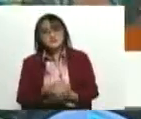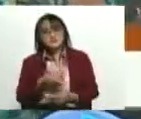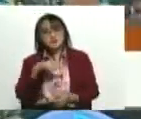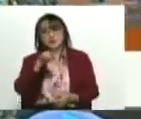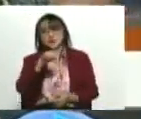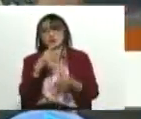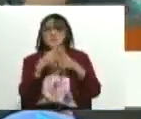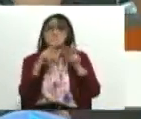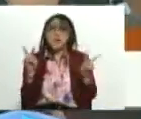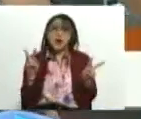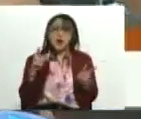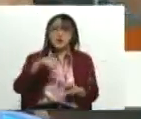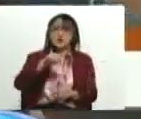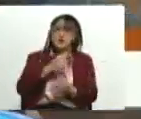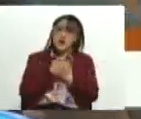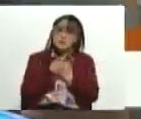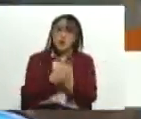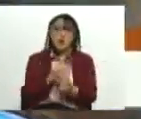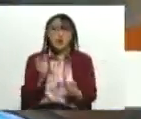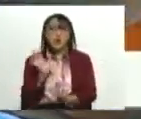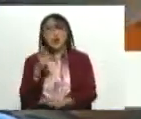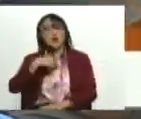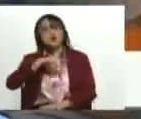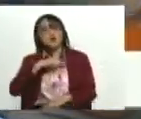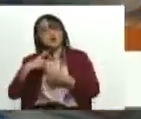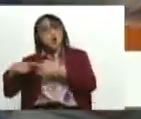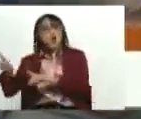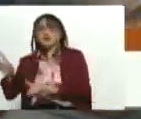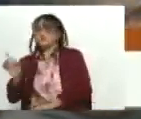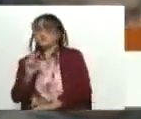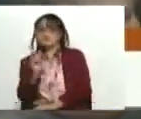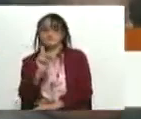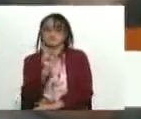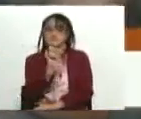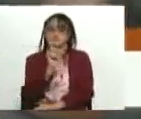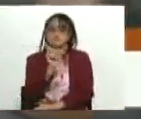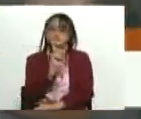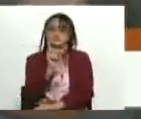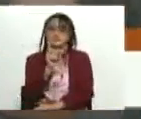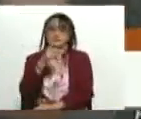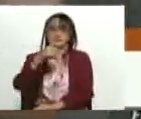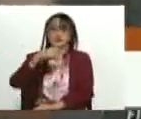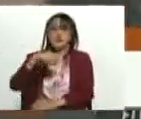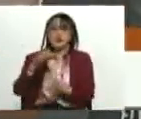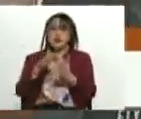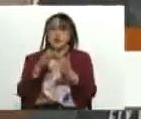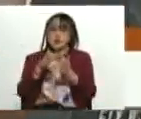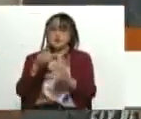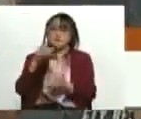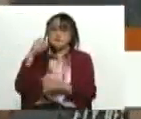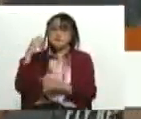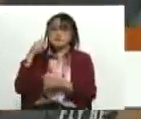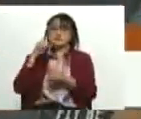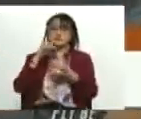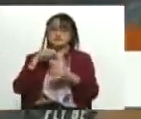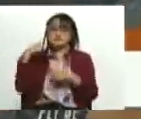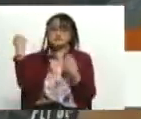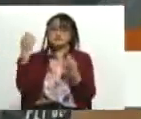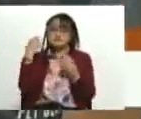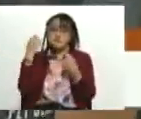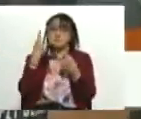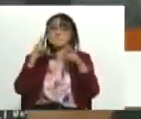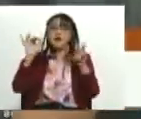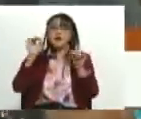la paz, ustedes son el amor y nosotros somos otra cosa. Aquí si alguien ha predicado con la paz y con el amor ha sido la